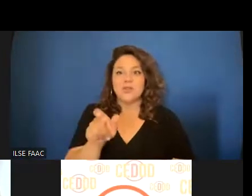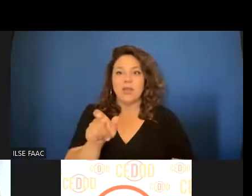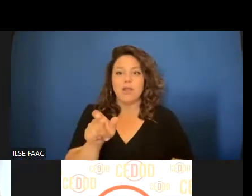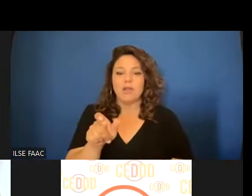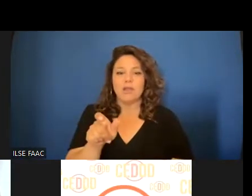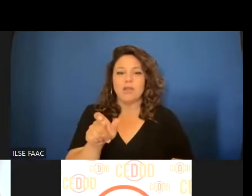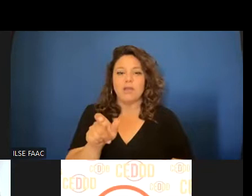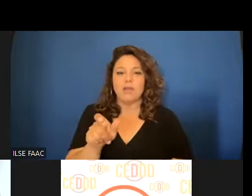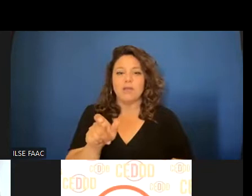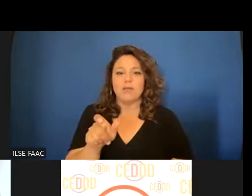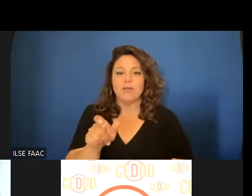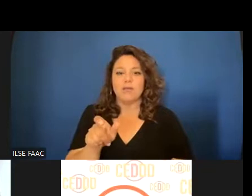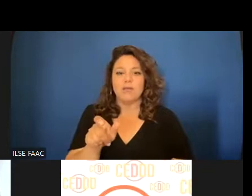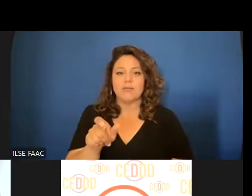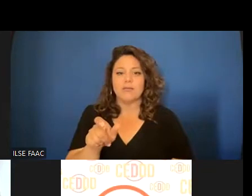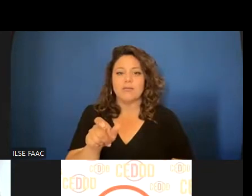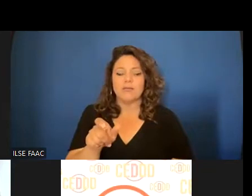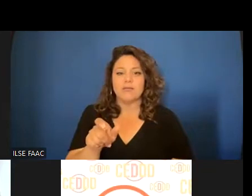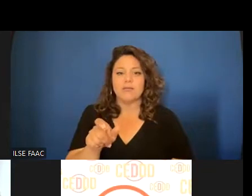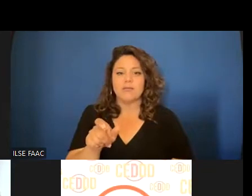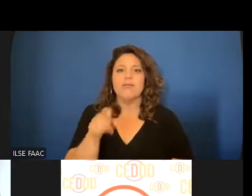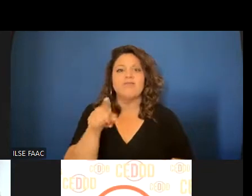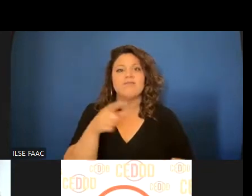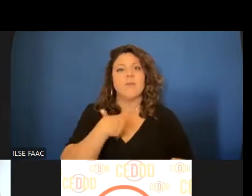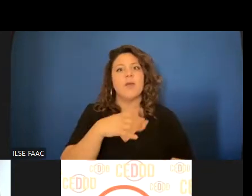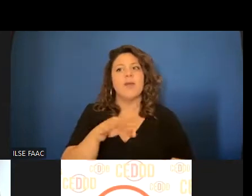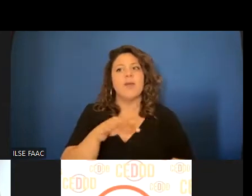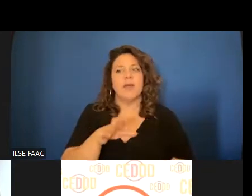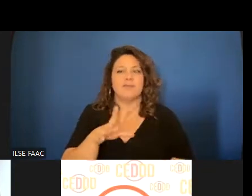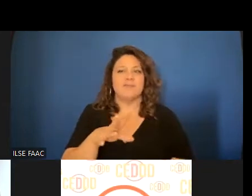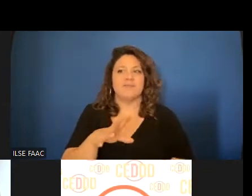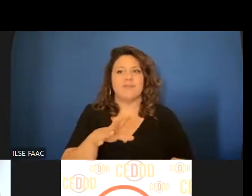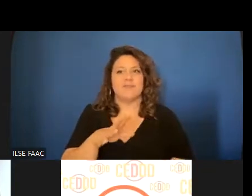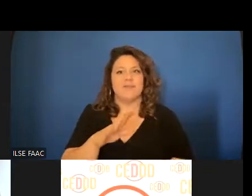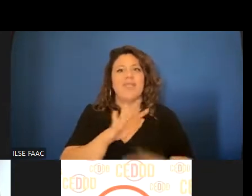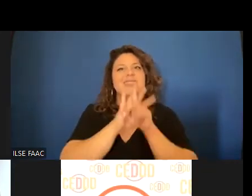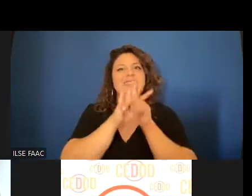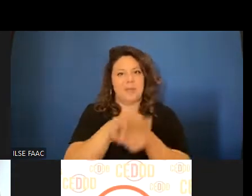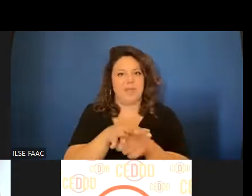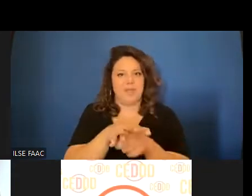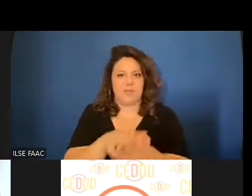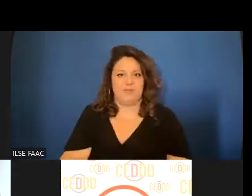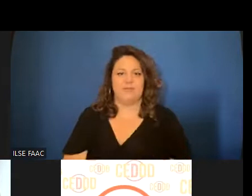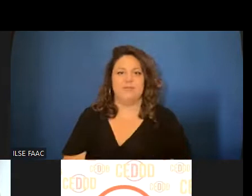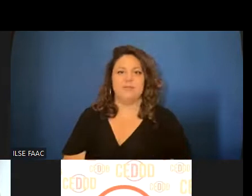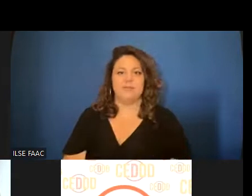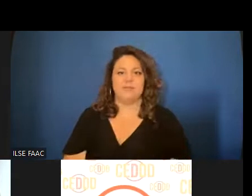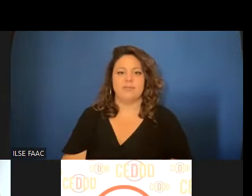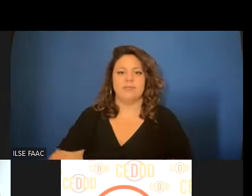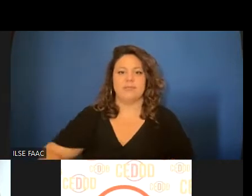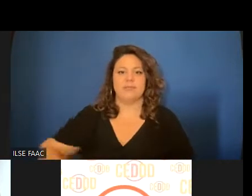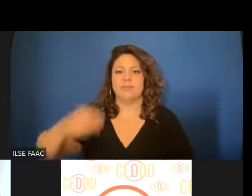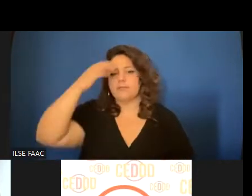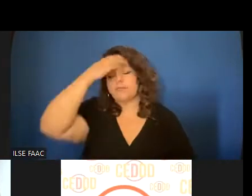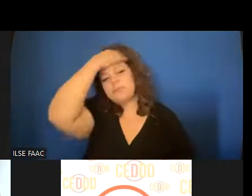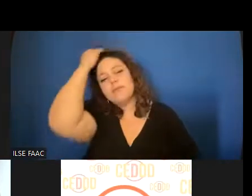valore, ¿vale? Y entonces se les valorará y se determinará si tienen un 33 o si no tienen un 33 o tienen un